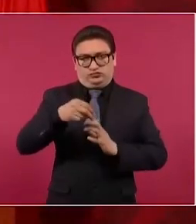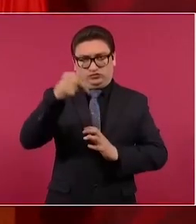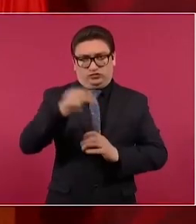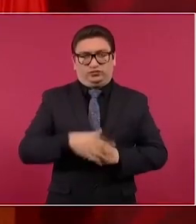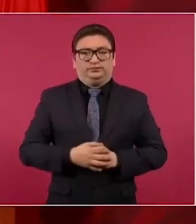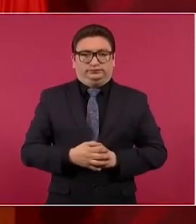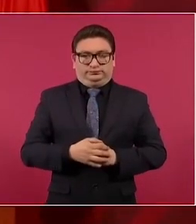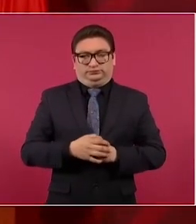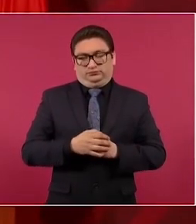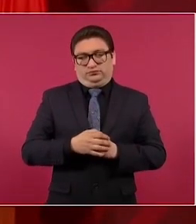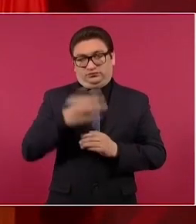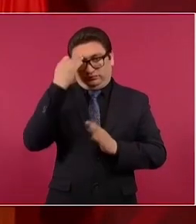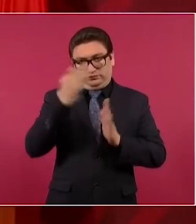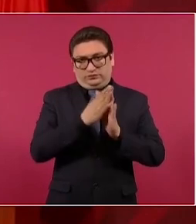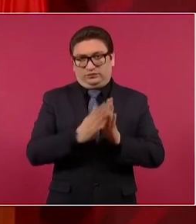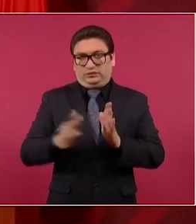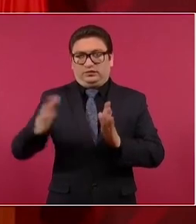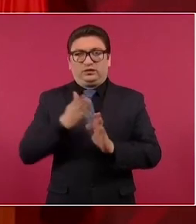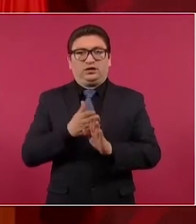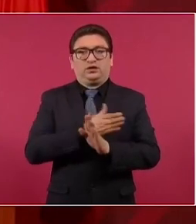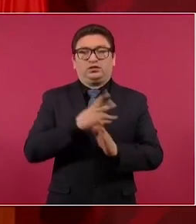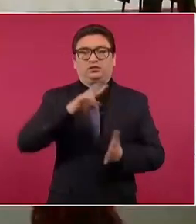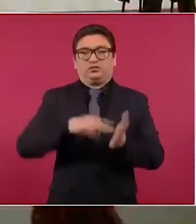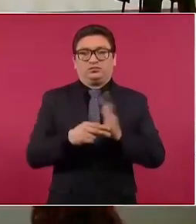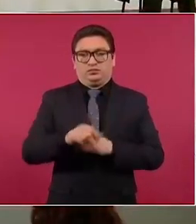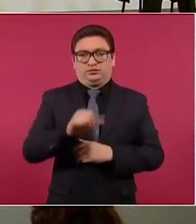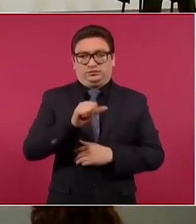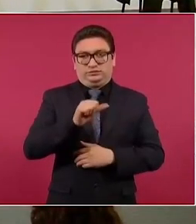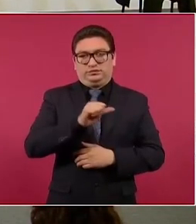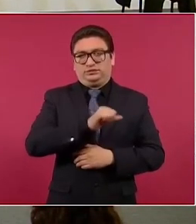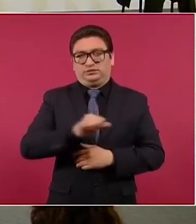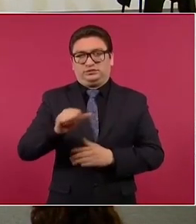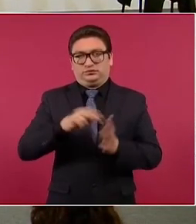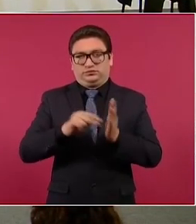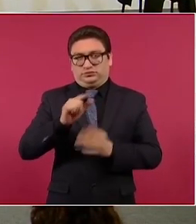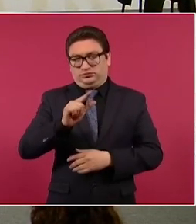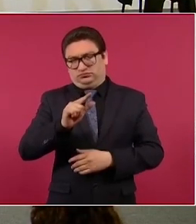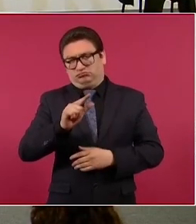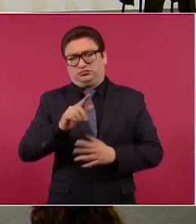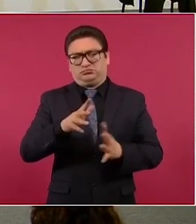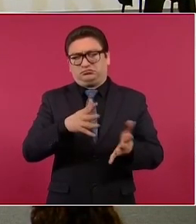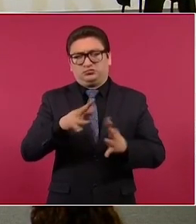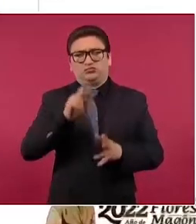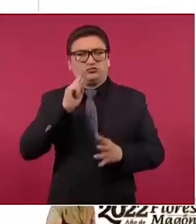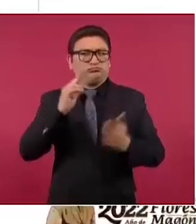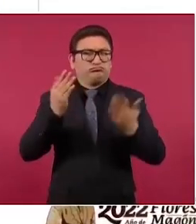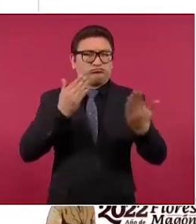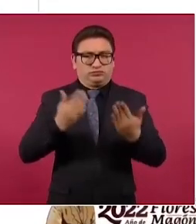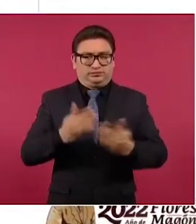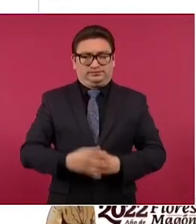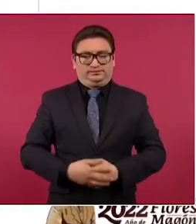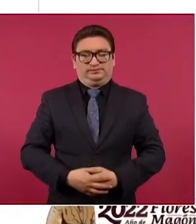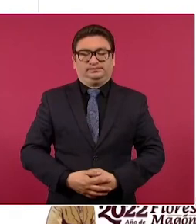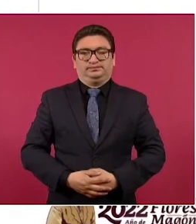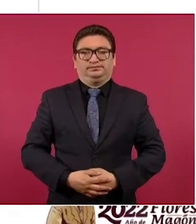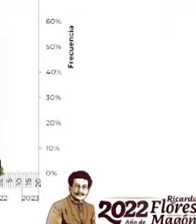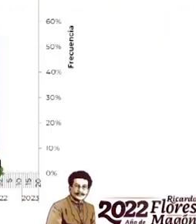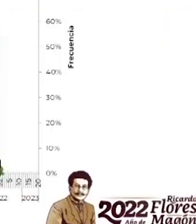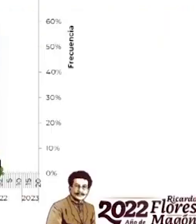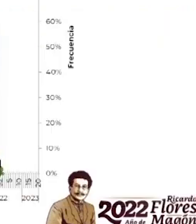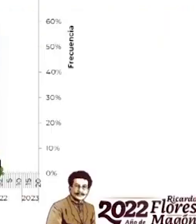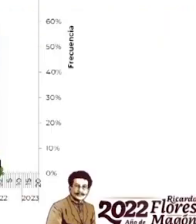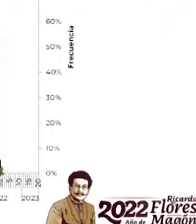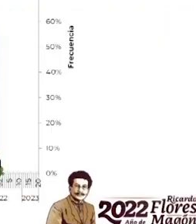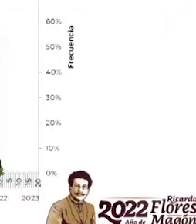un resumen de las temporadas previas desde la 2016-17, en donde pueden ver ustedes por la altura de los picos que se ven